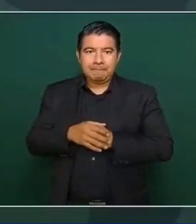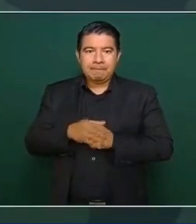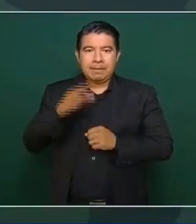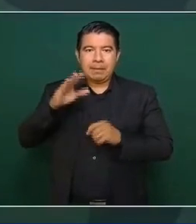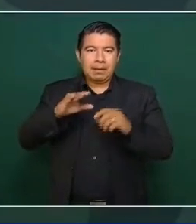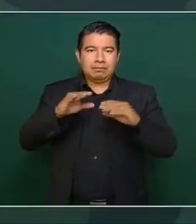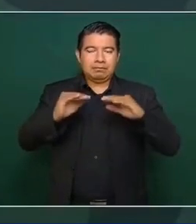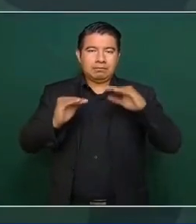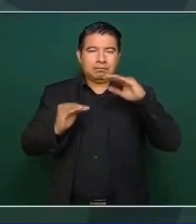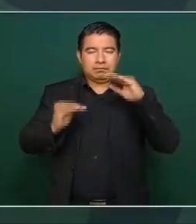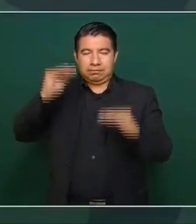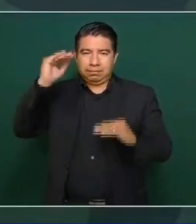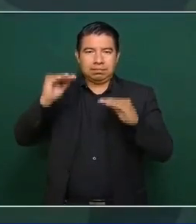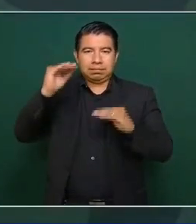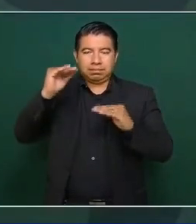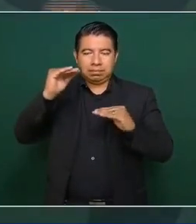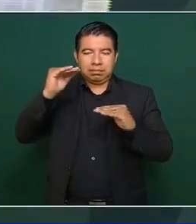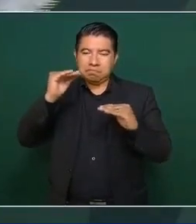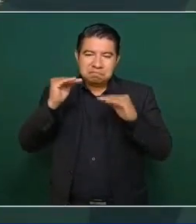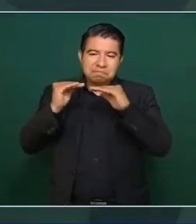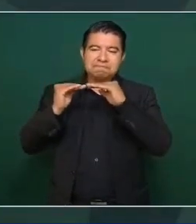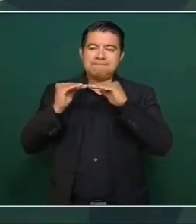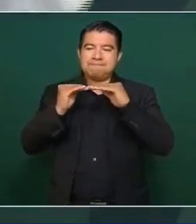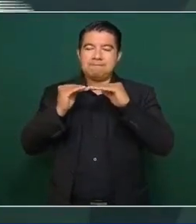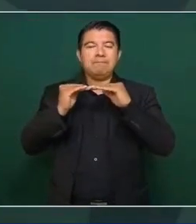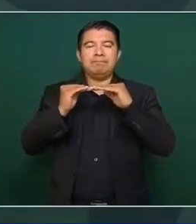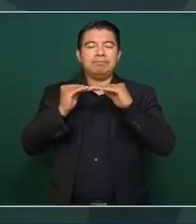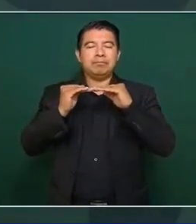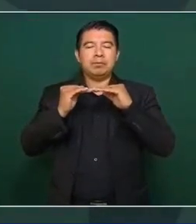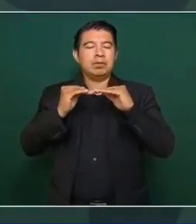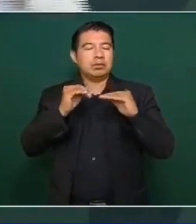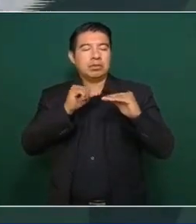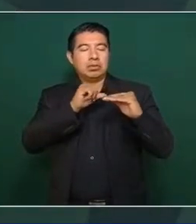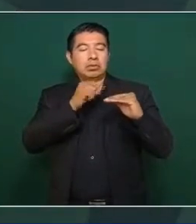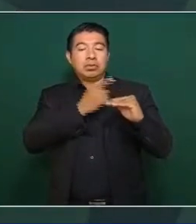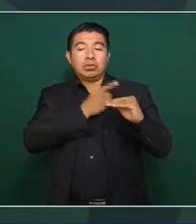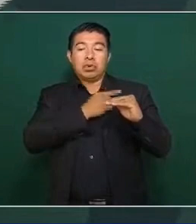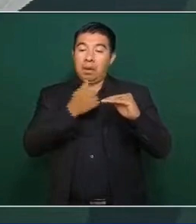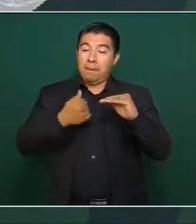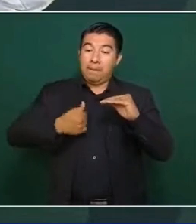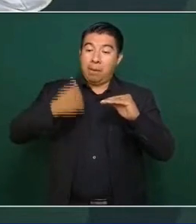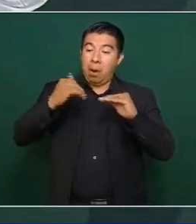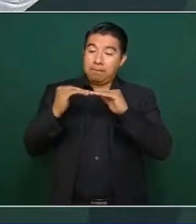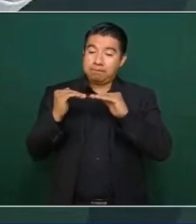desnivelado. Lo único que crecía era